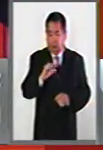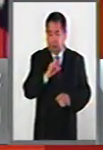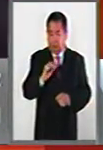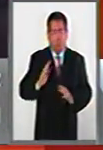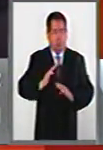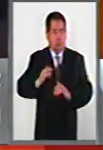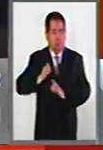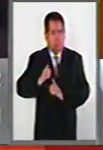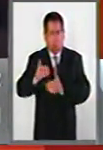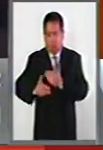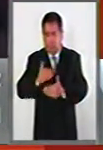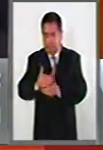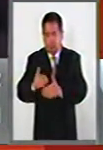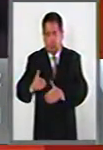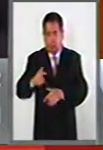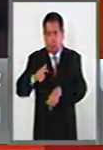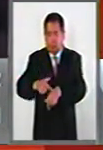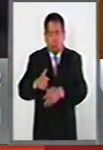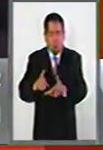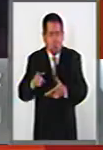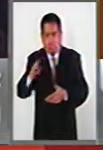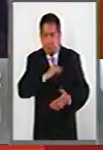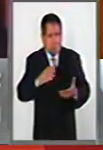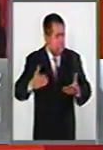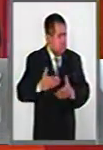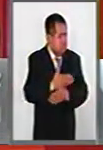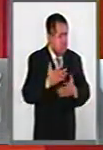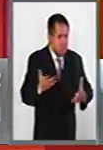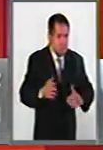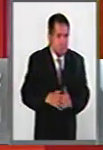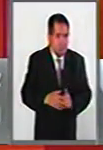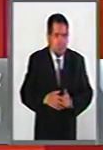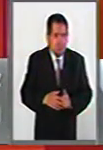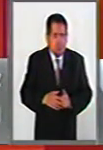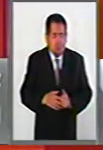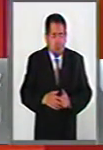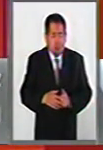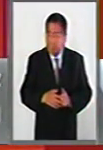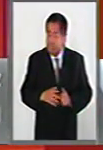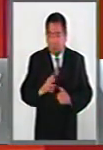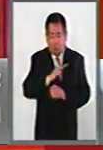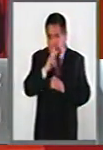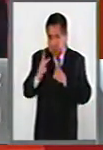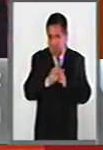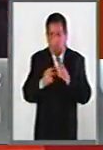Militar de Procedimientos Penales. En cualquier Estado de Derecho,